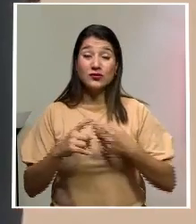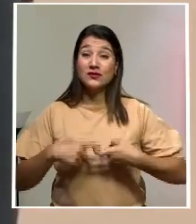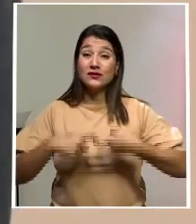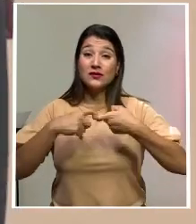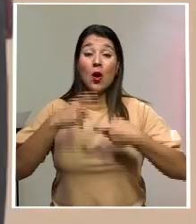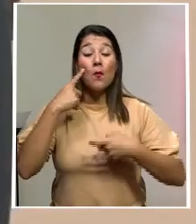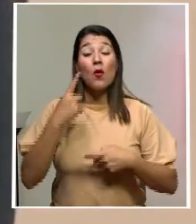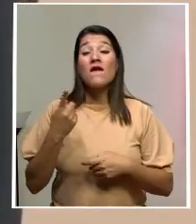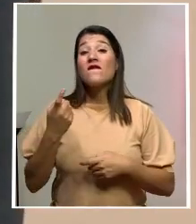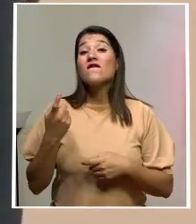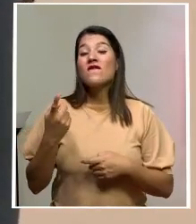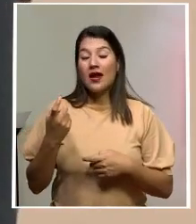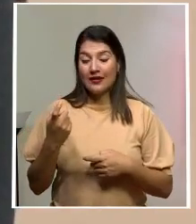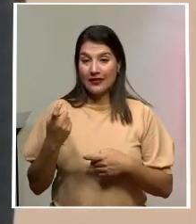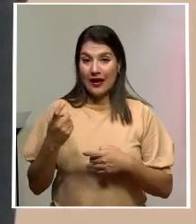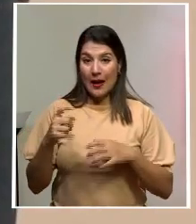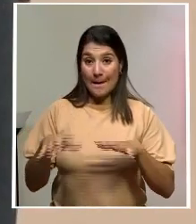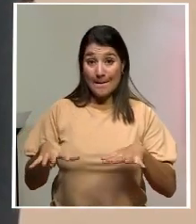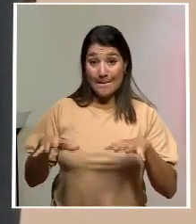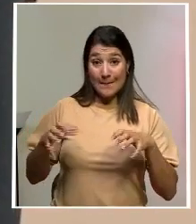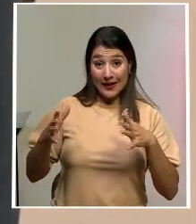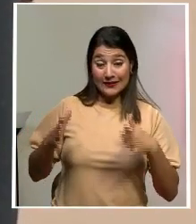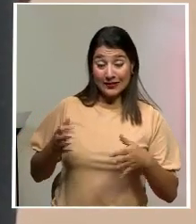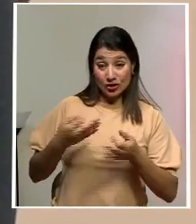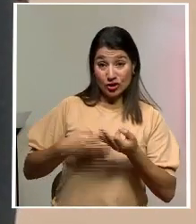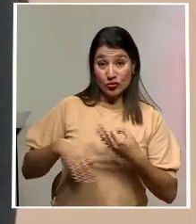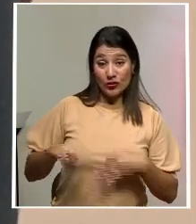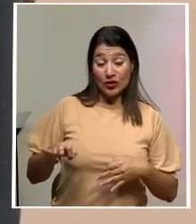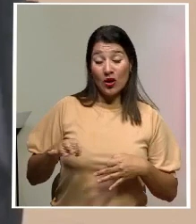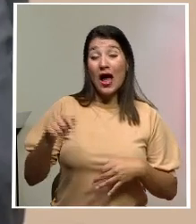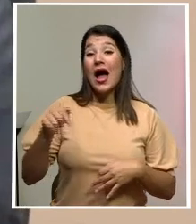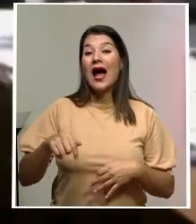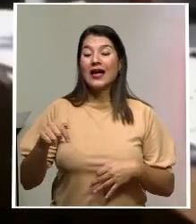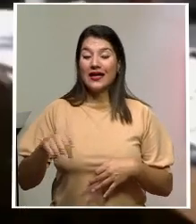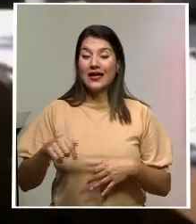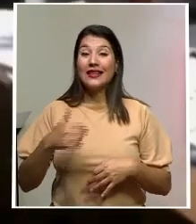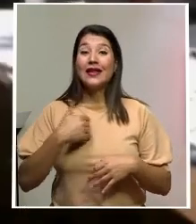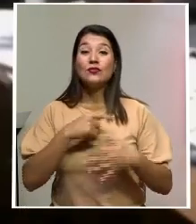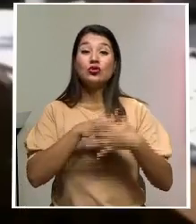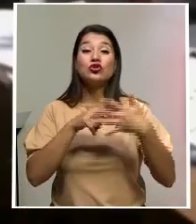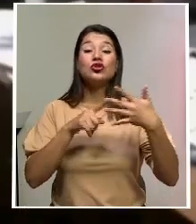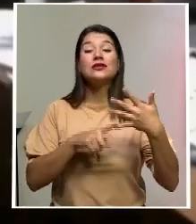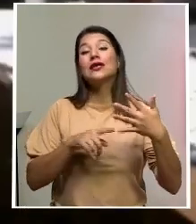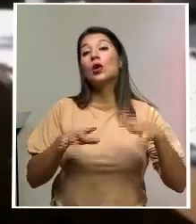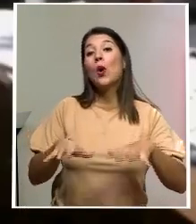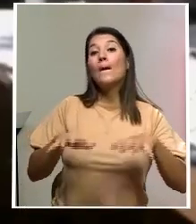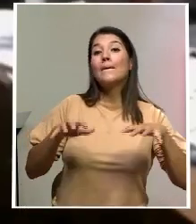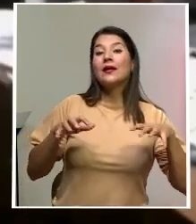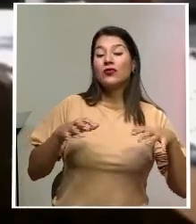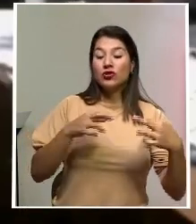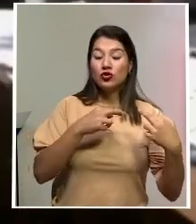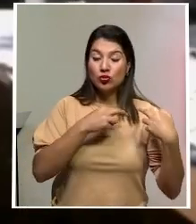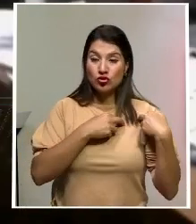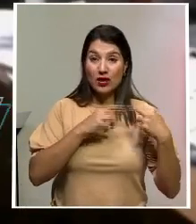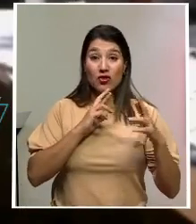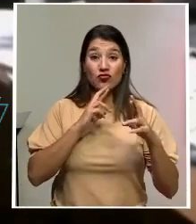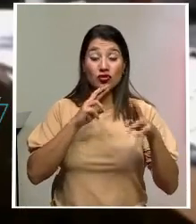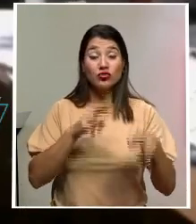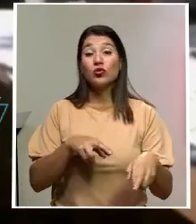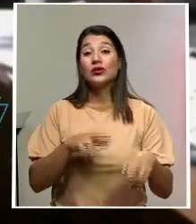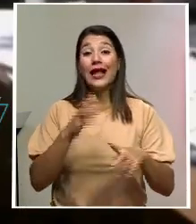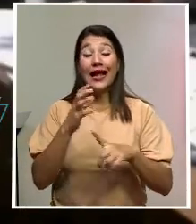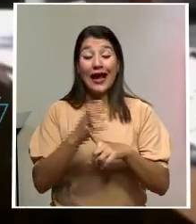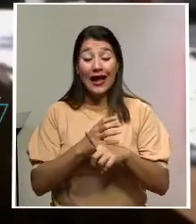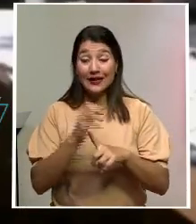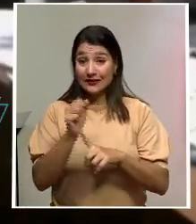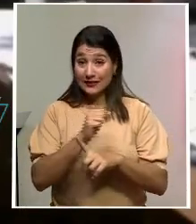suplentes. La Sala funciona como un órgano colegiado. Son 5 magistrados los que resuelven simultáneamente cada